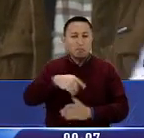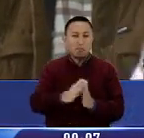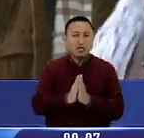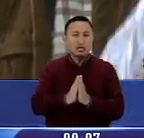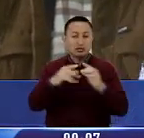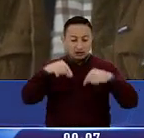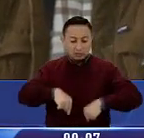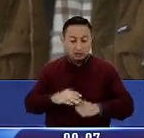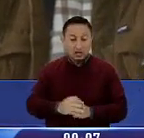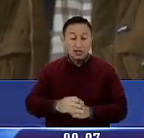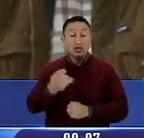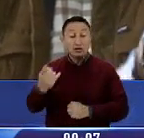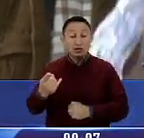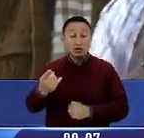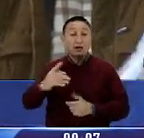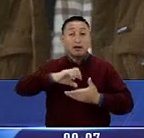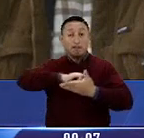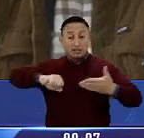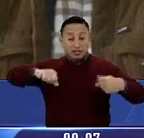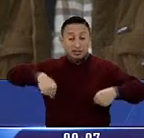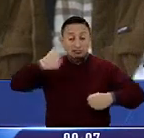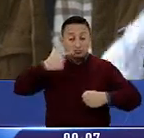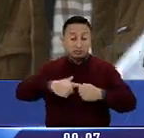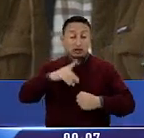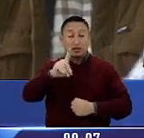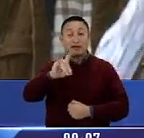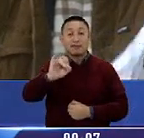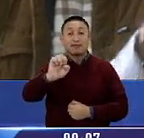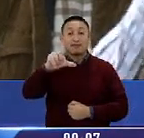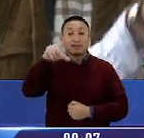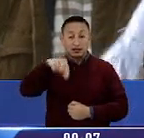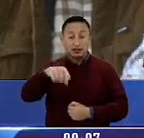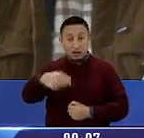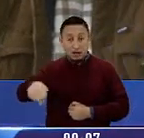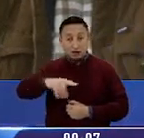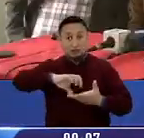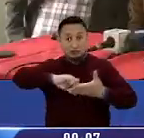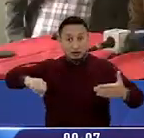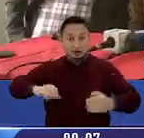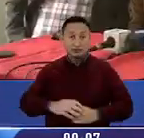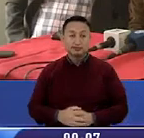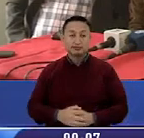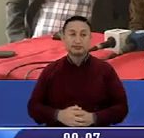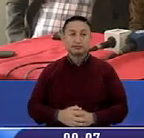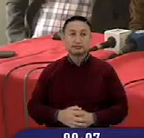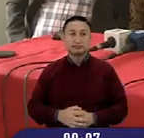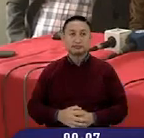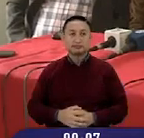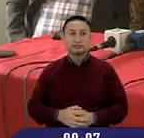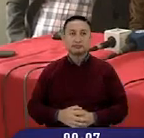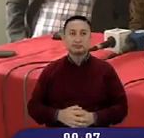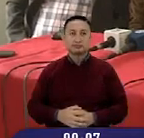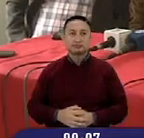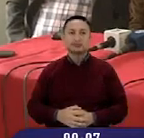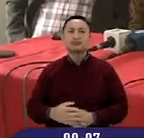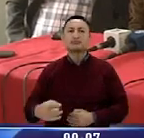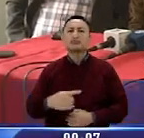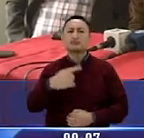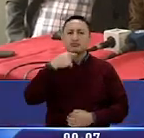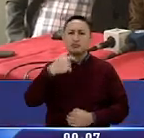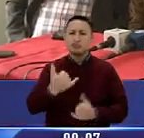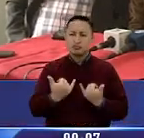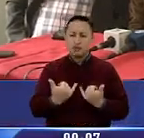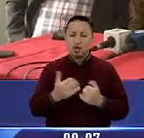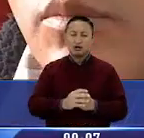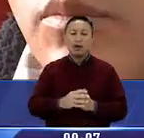se eliminen los subsidios de los combustibles y el diésel a estos sectores. Al tiempo de rechazar la denominada estabilización